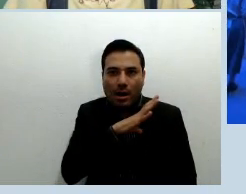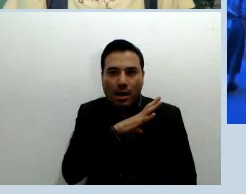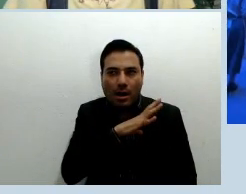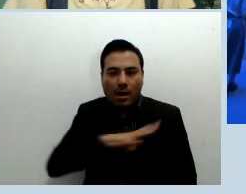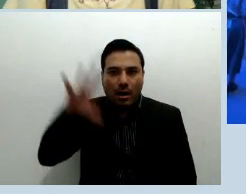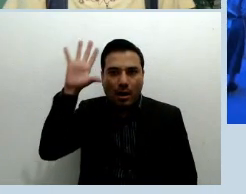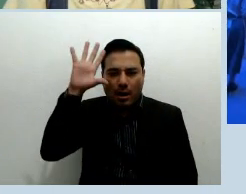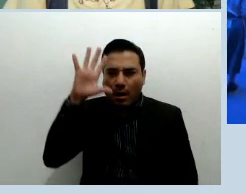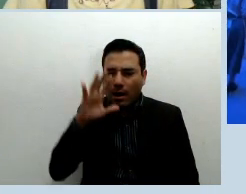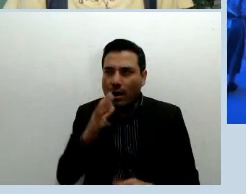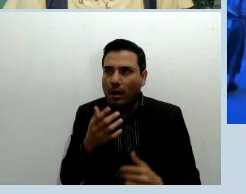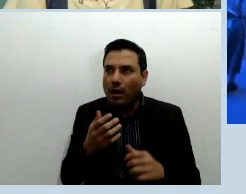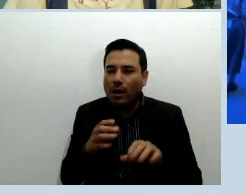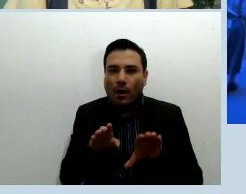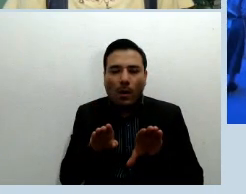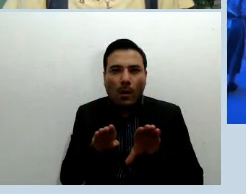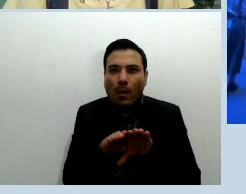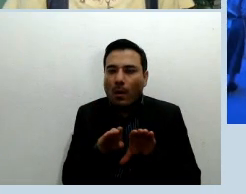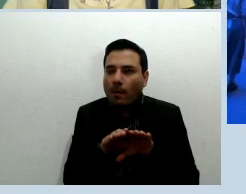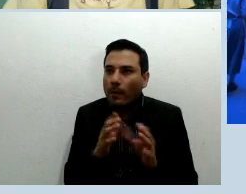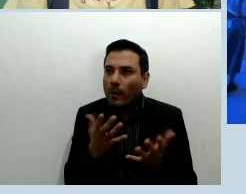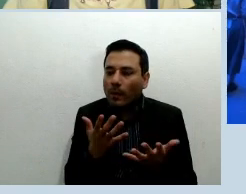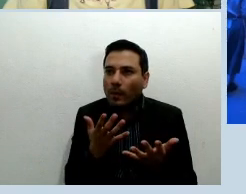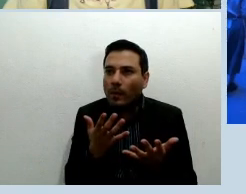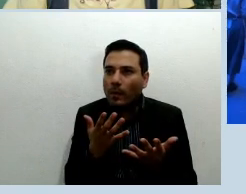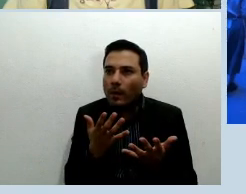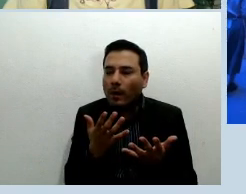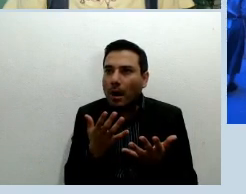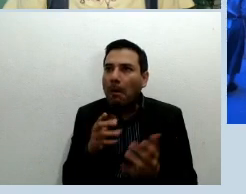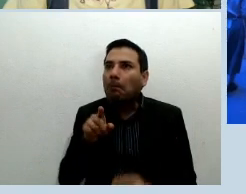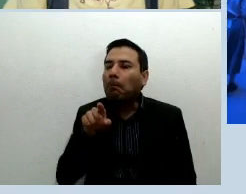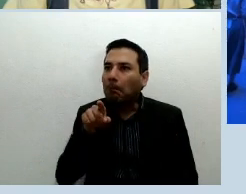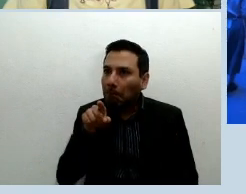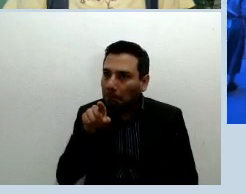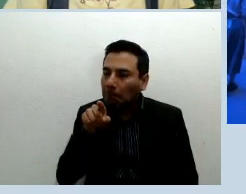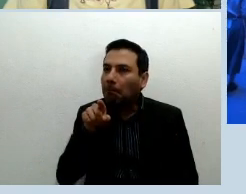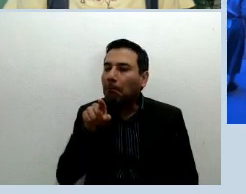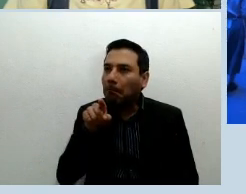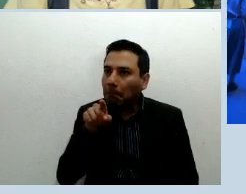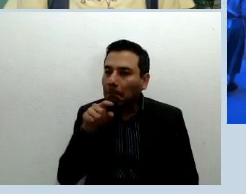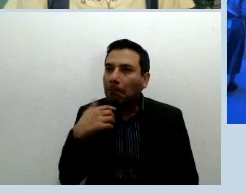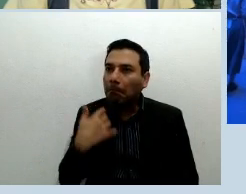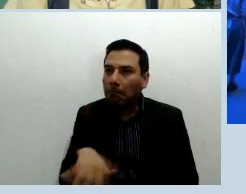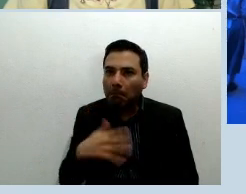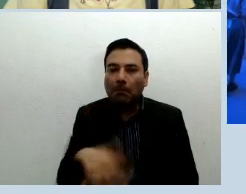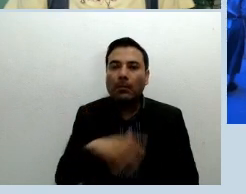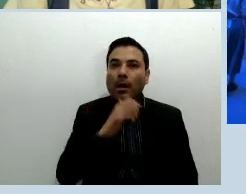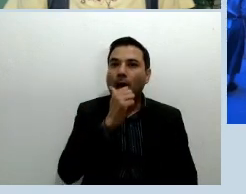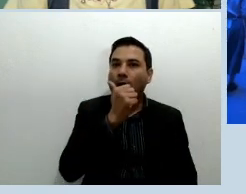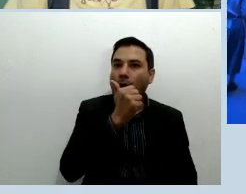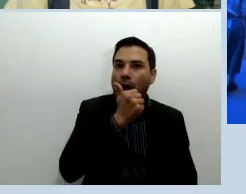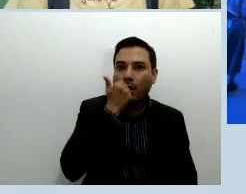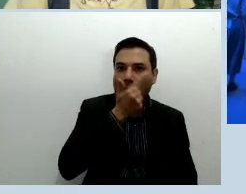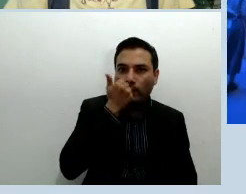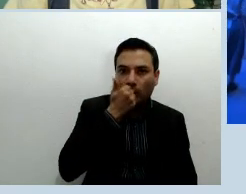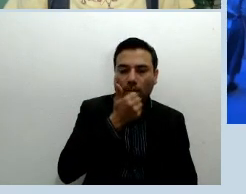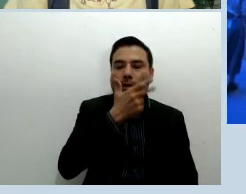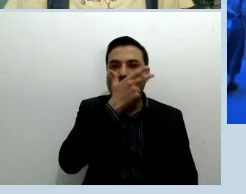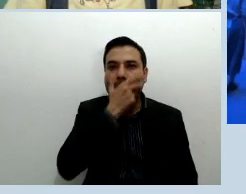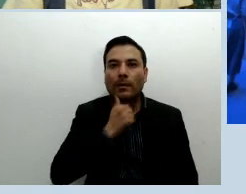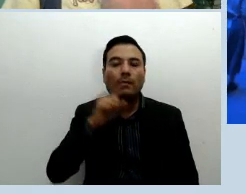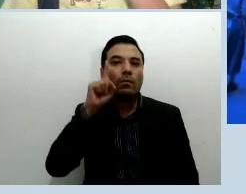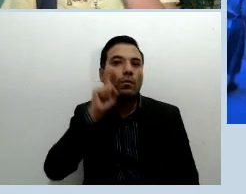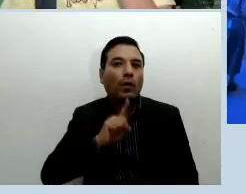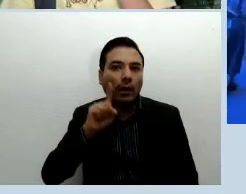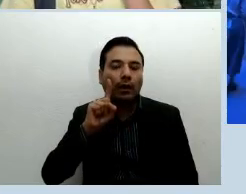posible eh que exista este puente entre estudiantes estudiantas eh Para